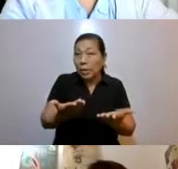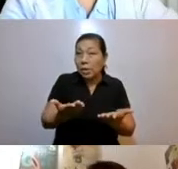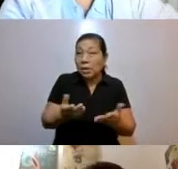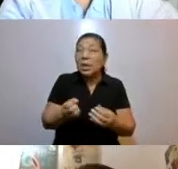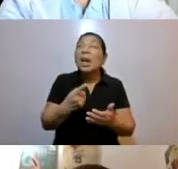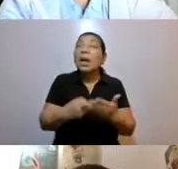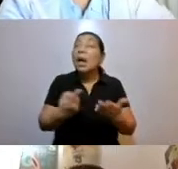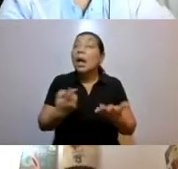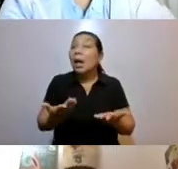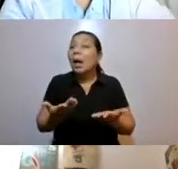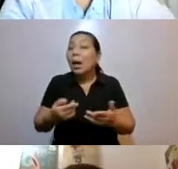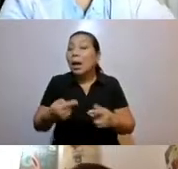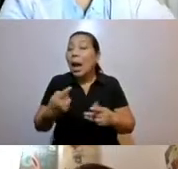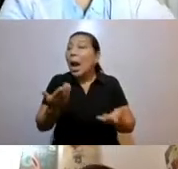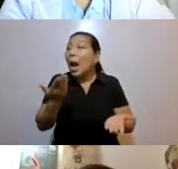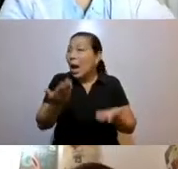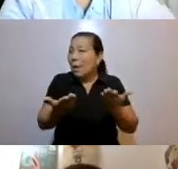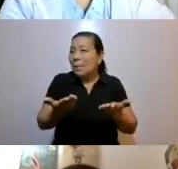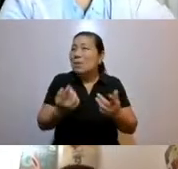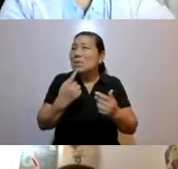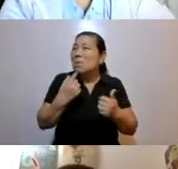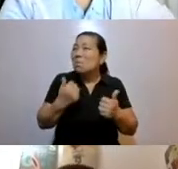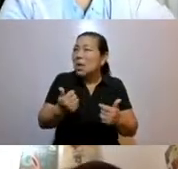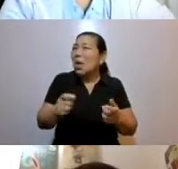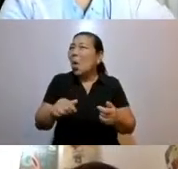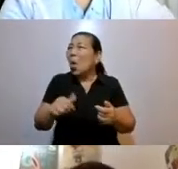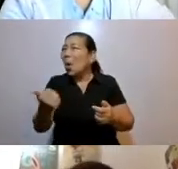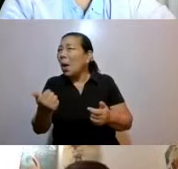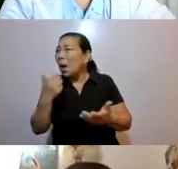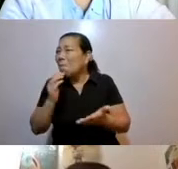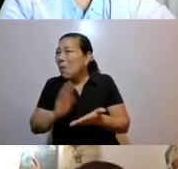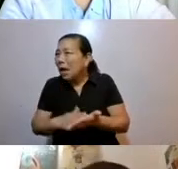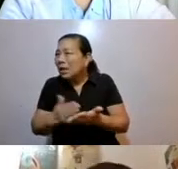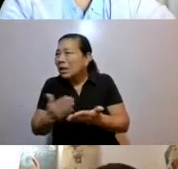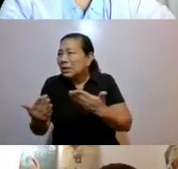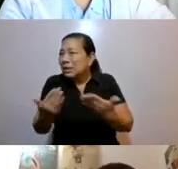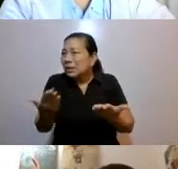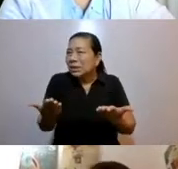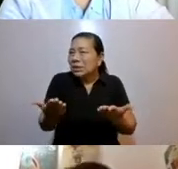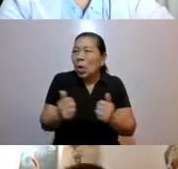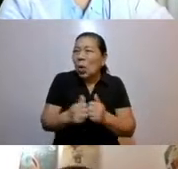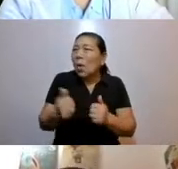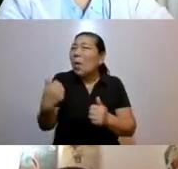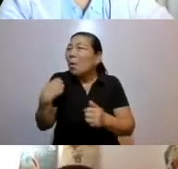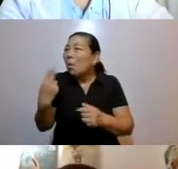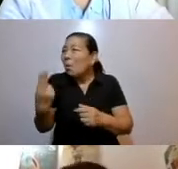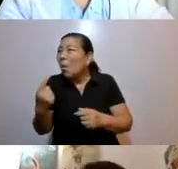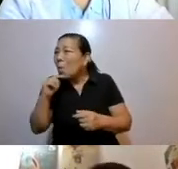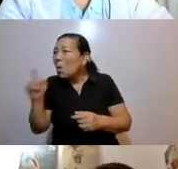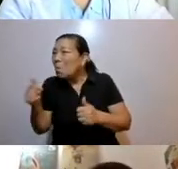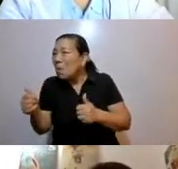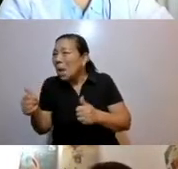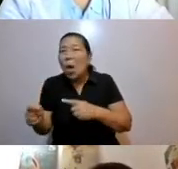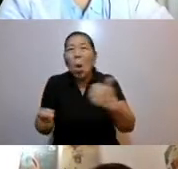¿sabes qué? A veces me va bien, otras veces me va mal, o con tal pareja me va bien, con